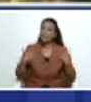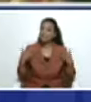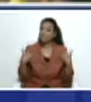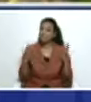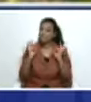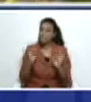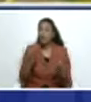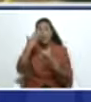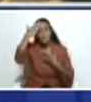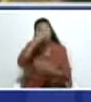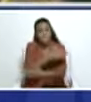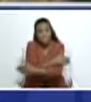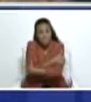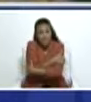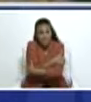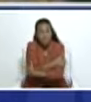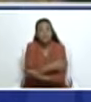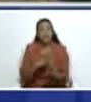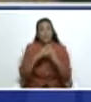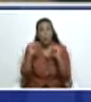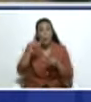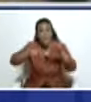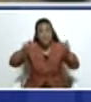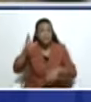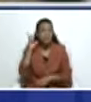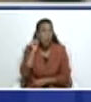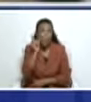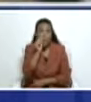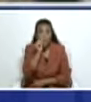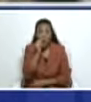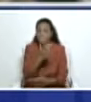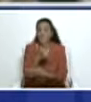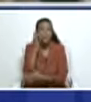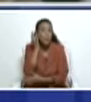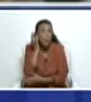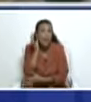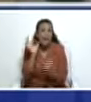y les envío un abrazo a todas esas mujeres que están allá, mi abrazo.